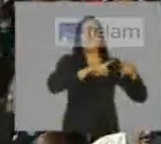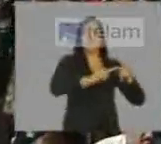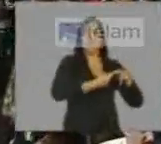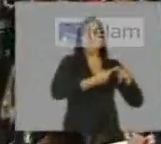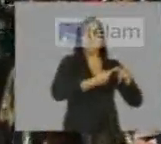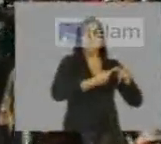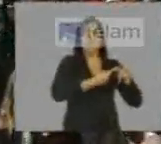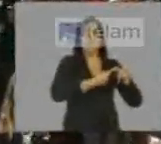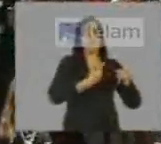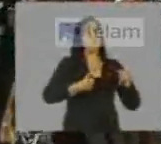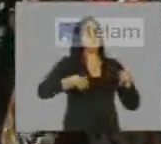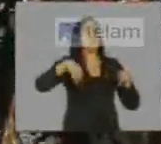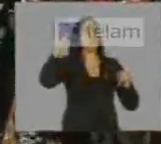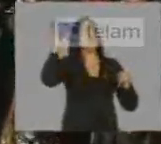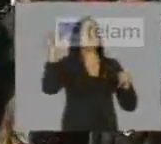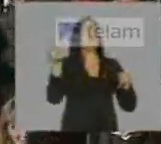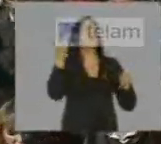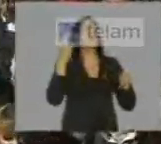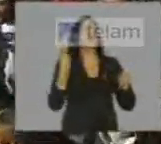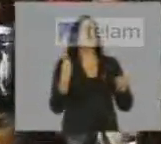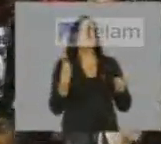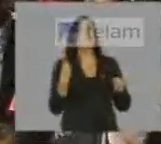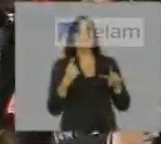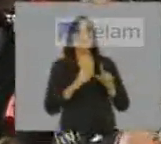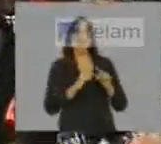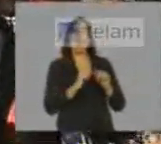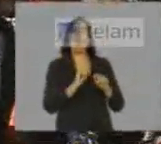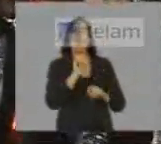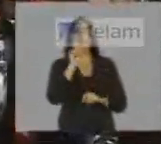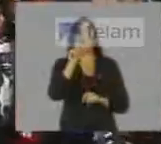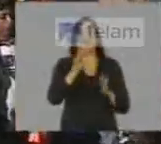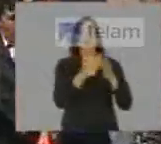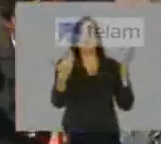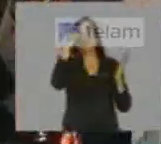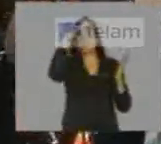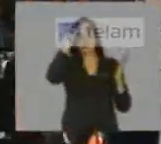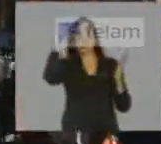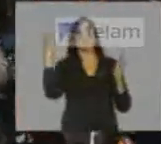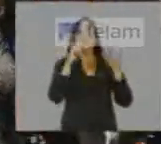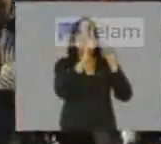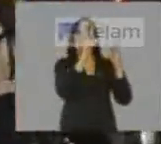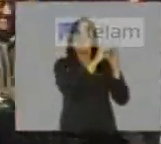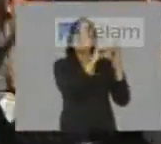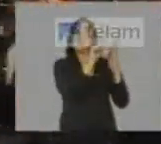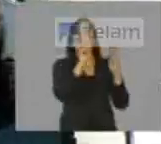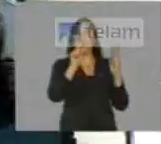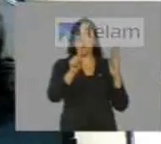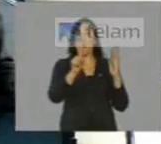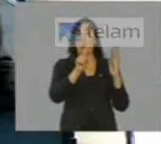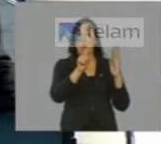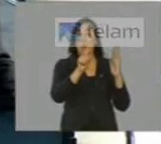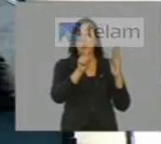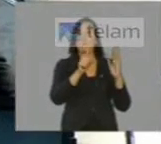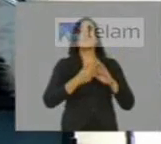lo que es más importante, el artículo número 1 de nuestra Constitución, que establece desde el